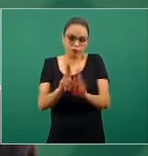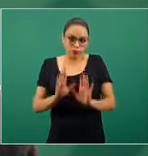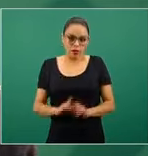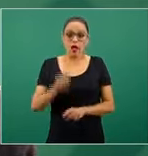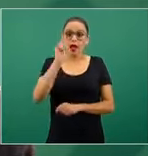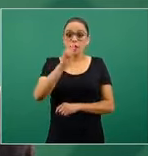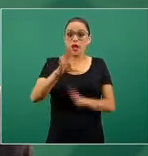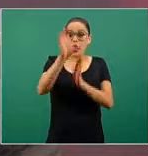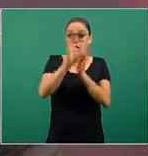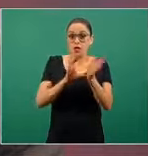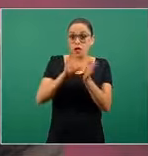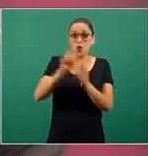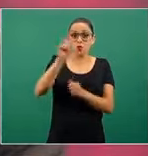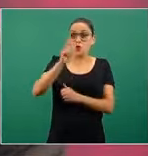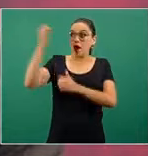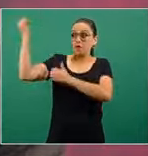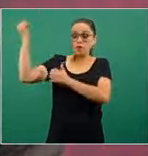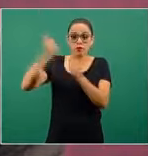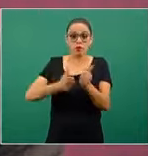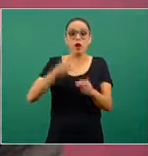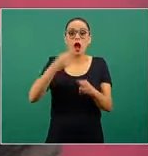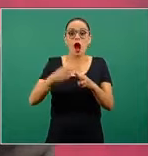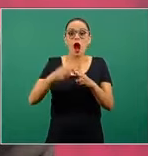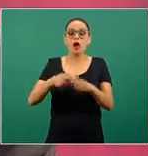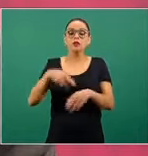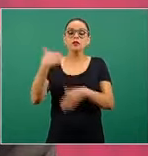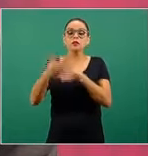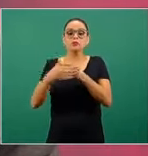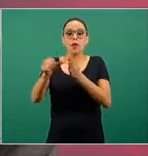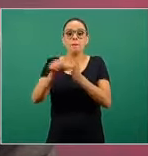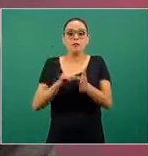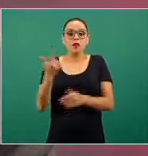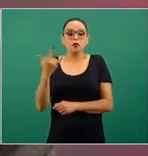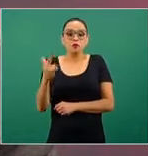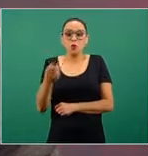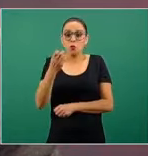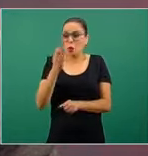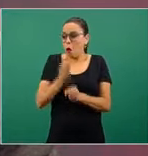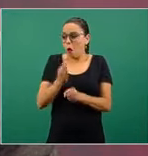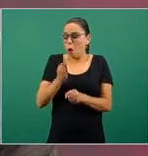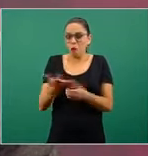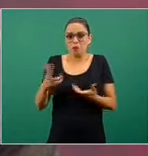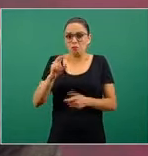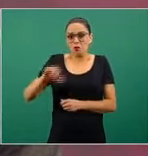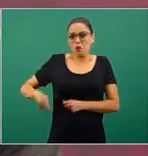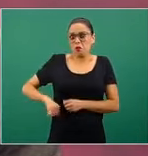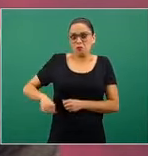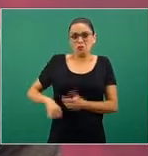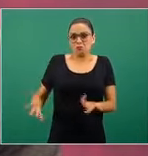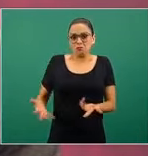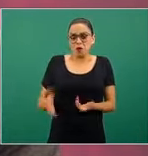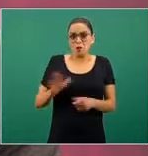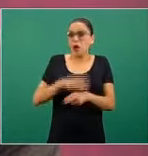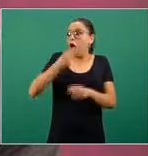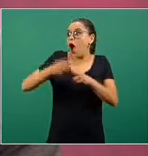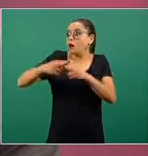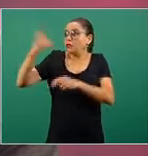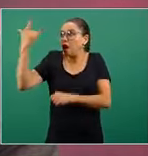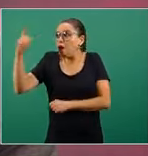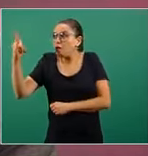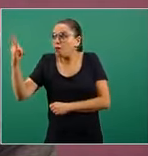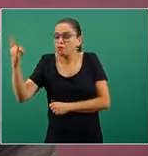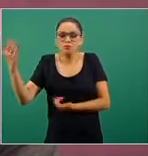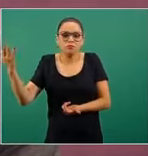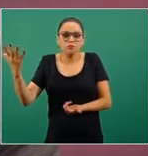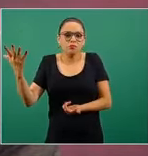entrega estaría hasta julio. Entonces, de momento no nos interesa comprometernos con una vacuna que estaría hasta julio, cuando ya tenemos asegurado